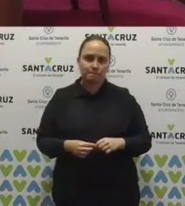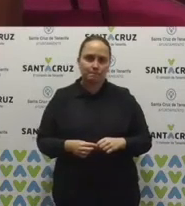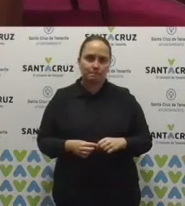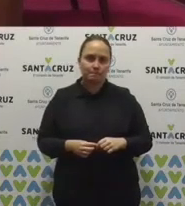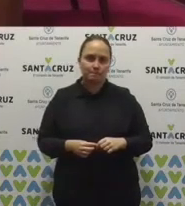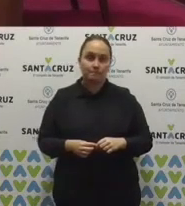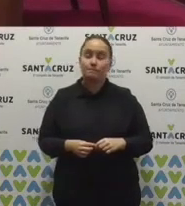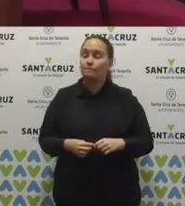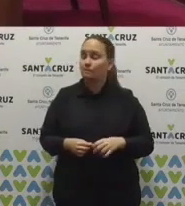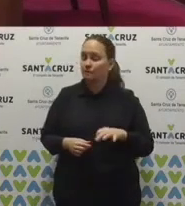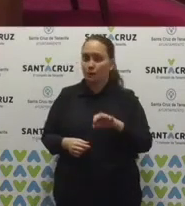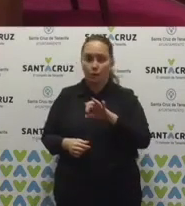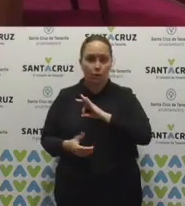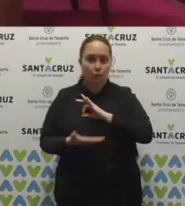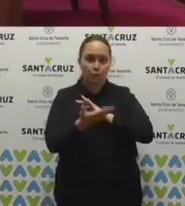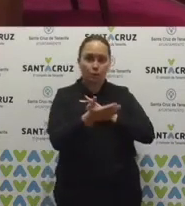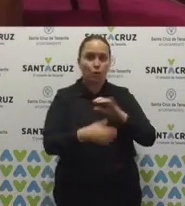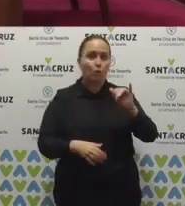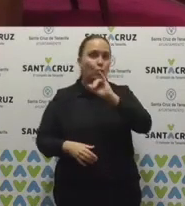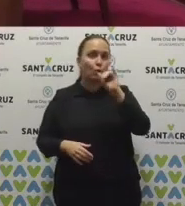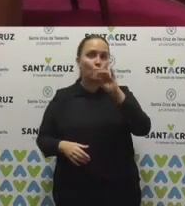no sé en qué